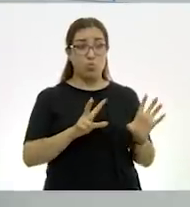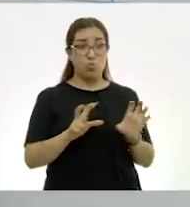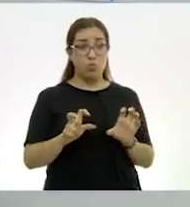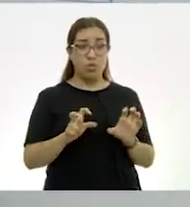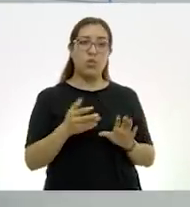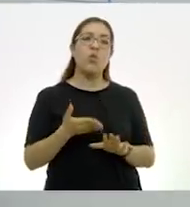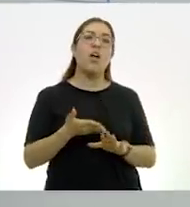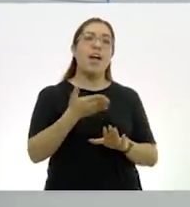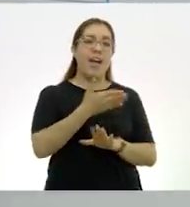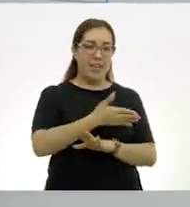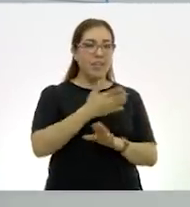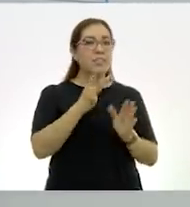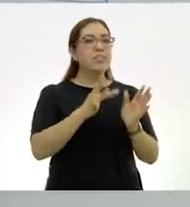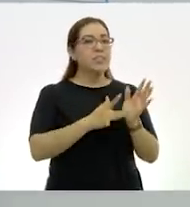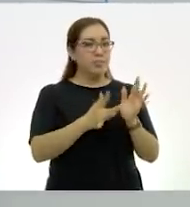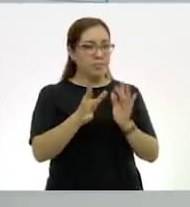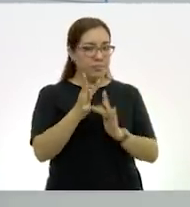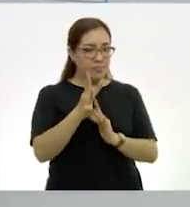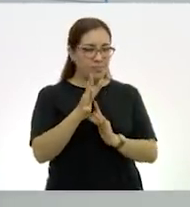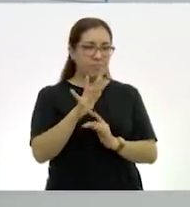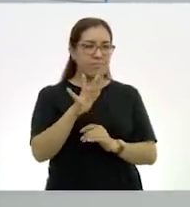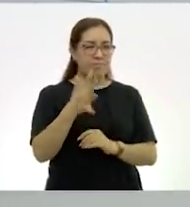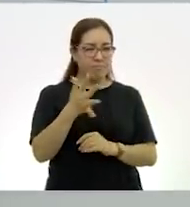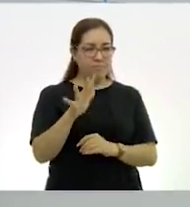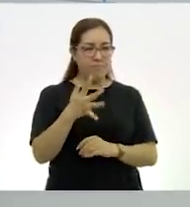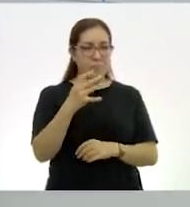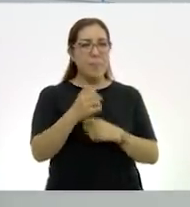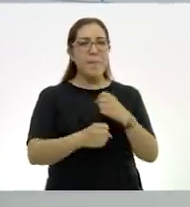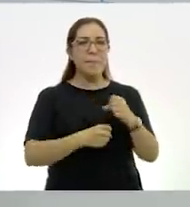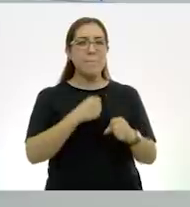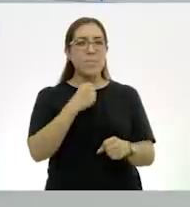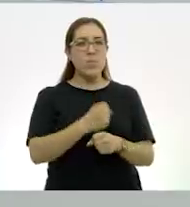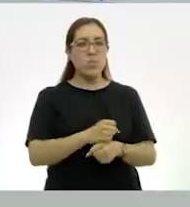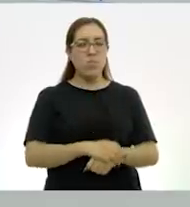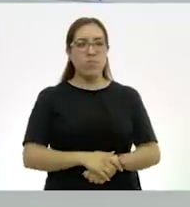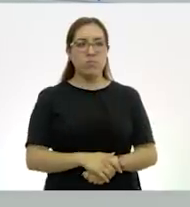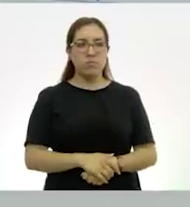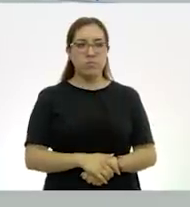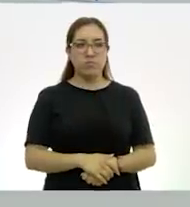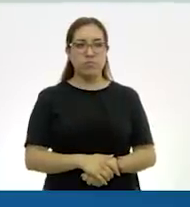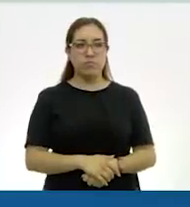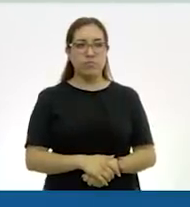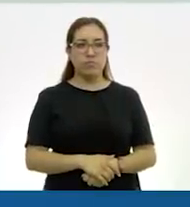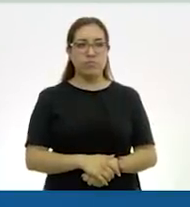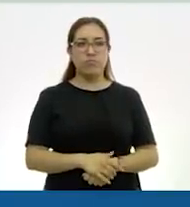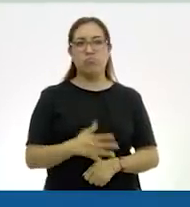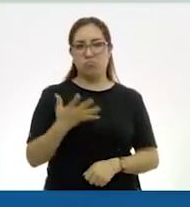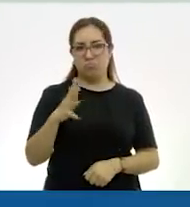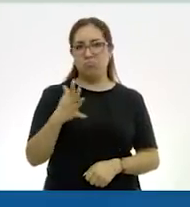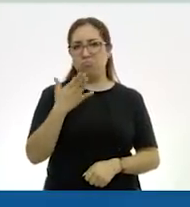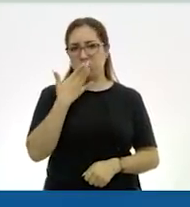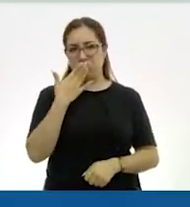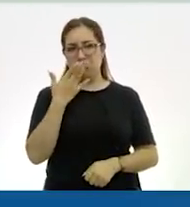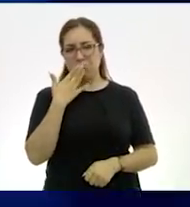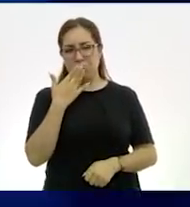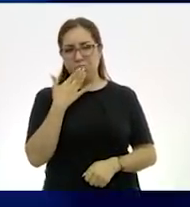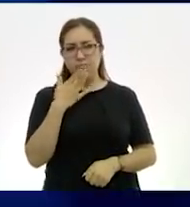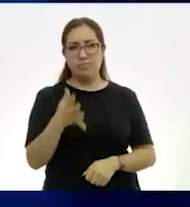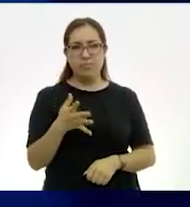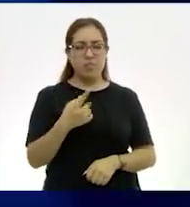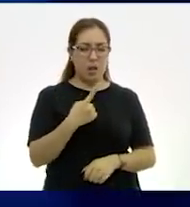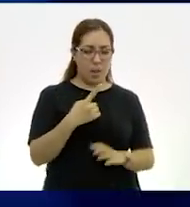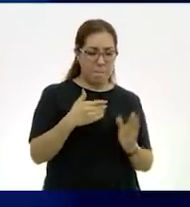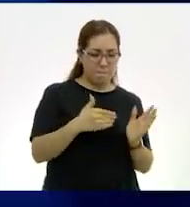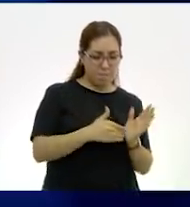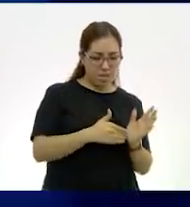antes de Cristo Así es. aproximadamente. Ujú. ¿Ok? Muy bien. Veíamos que era entre el 1000 y